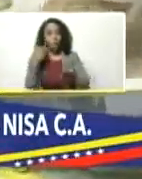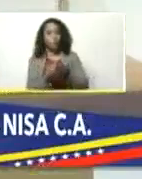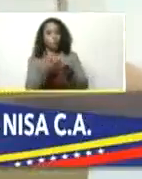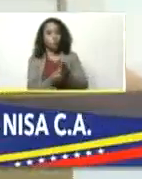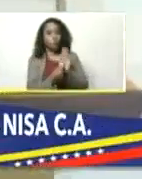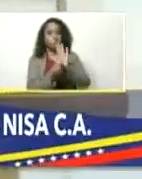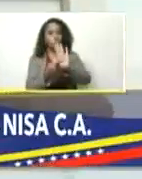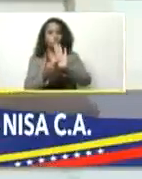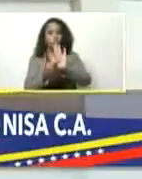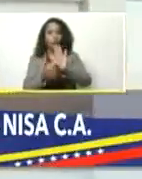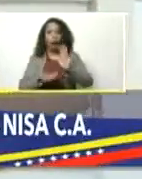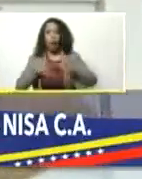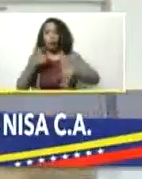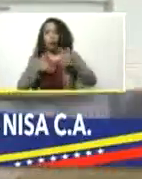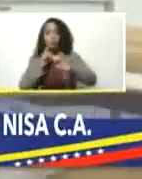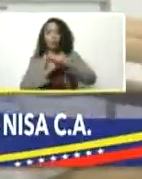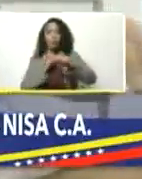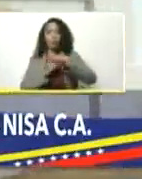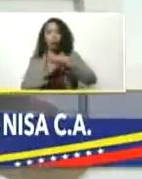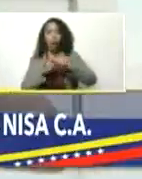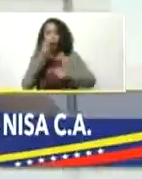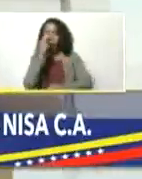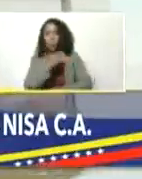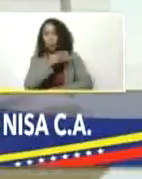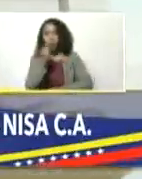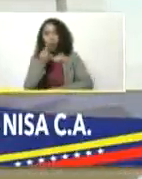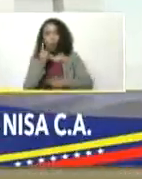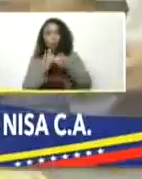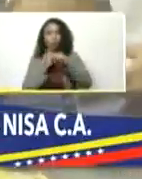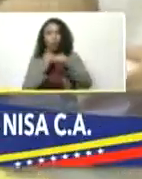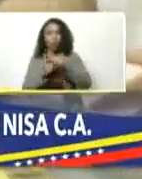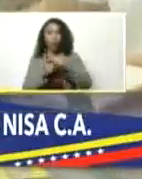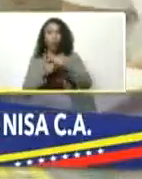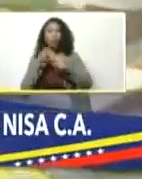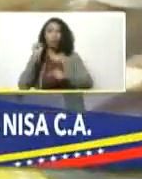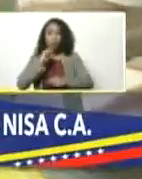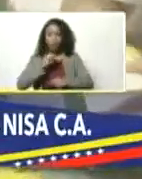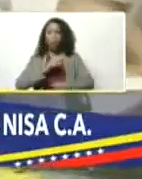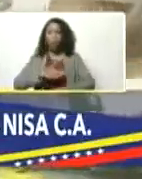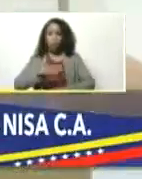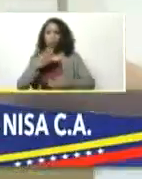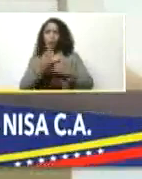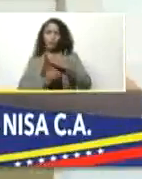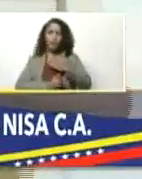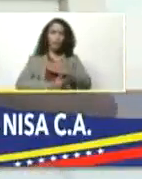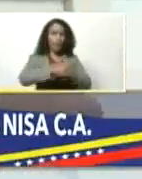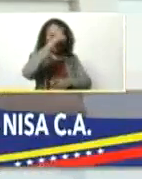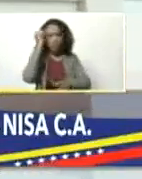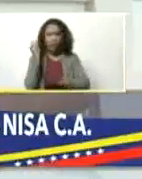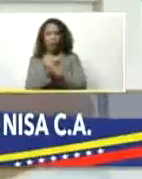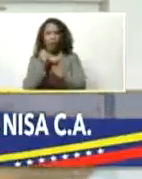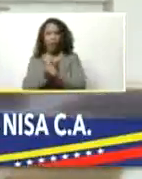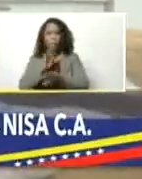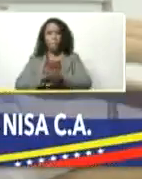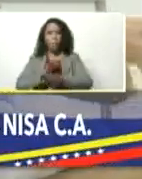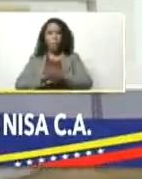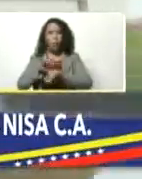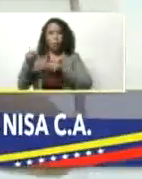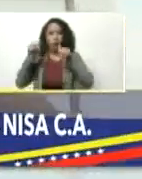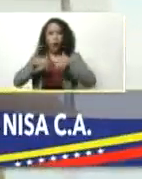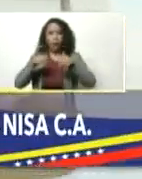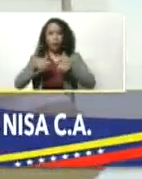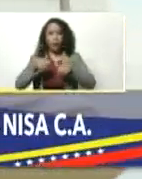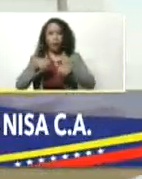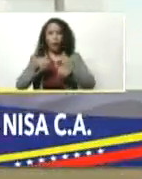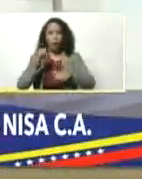con actitud positiva, compromiso, optimismo, que sí podemos salir adelante con el trabajo. Y por ello, desde aquí, con